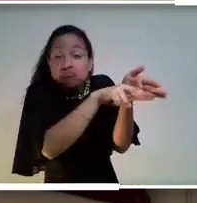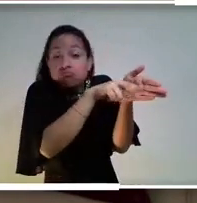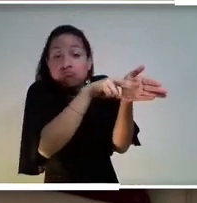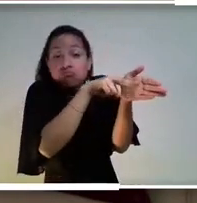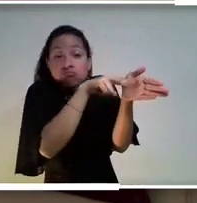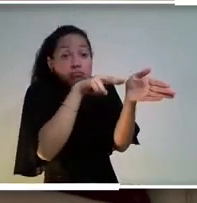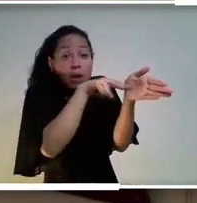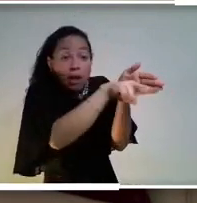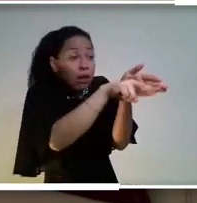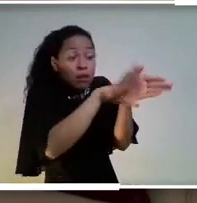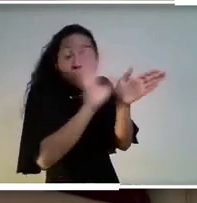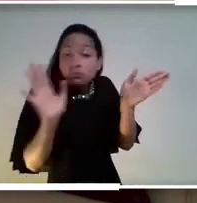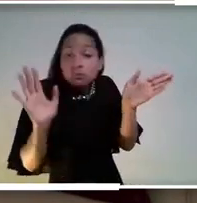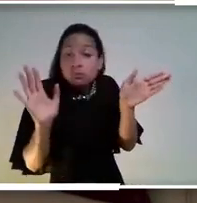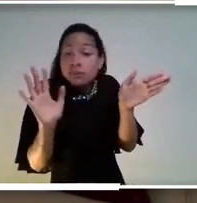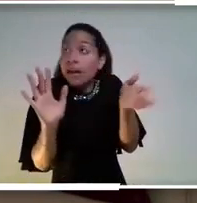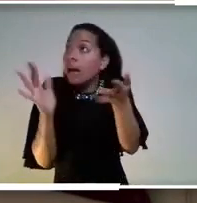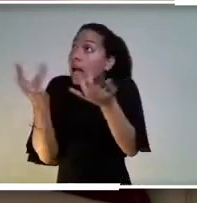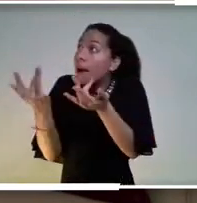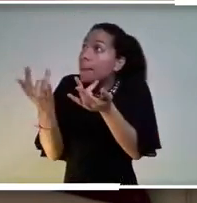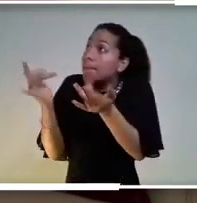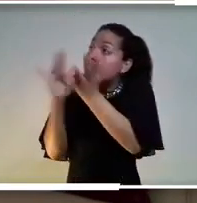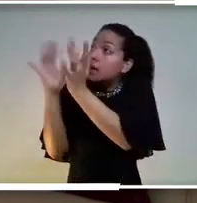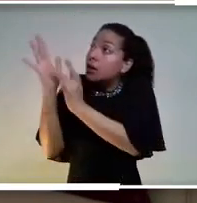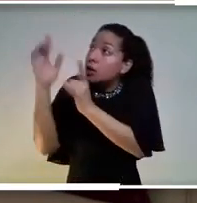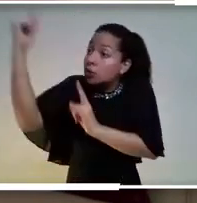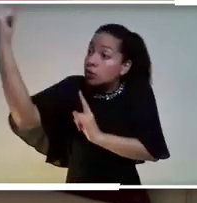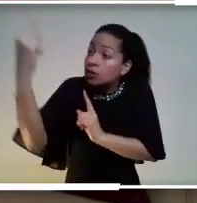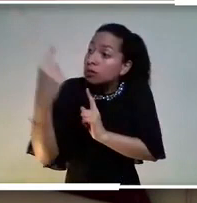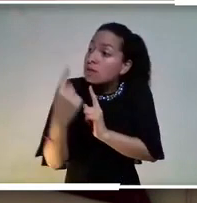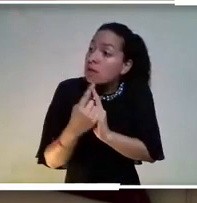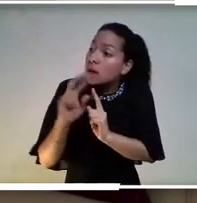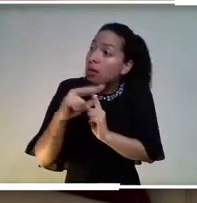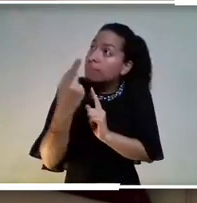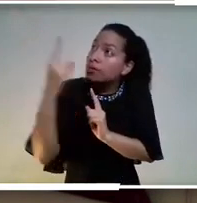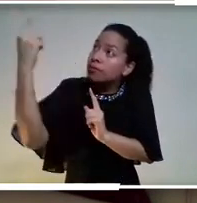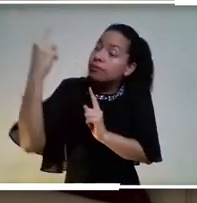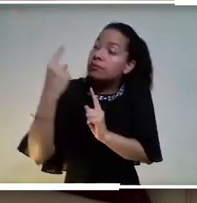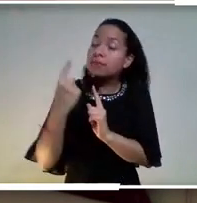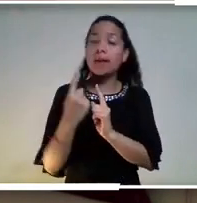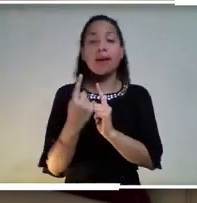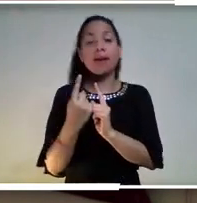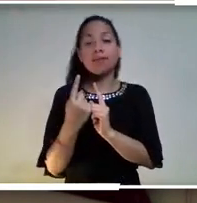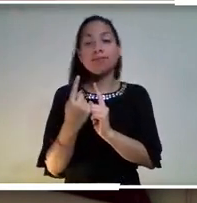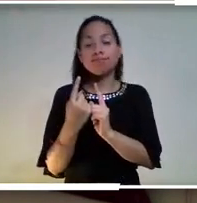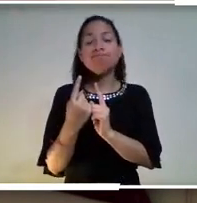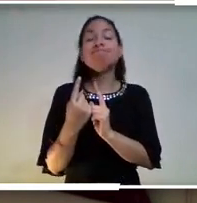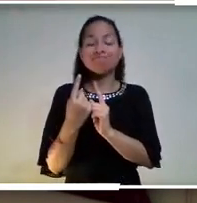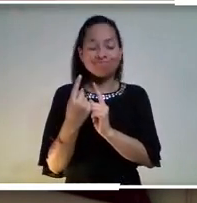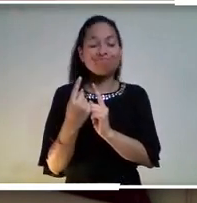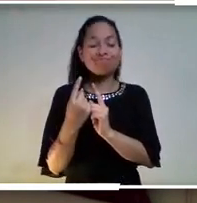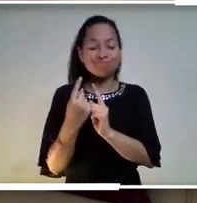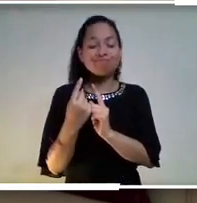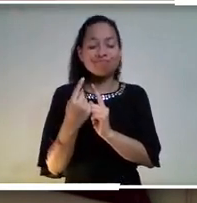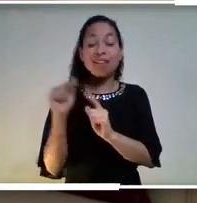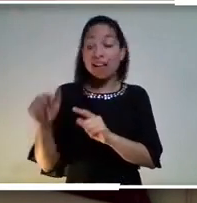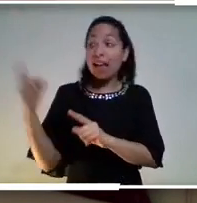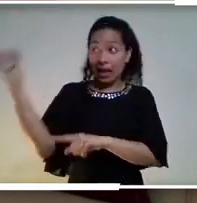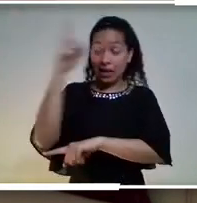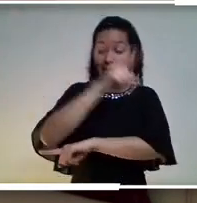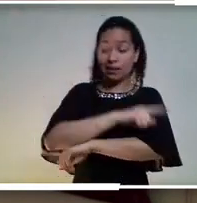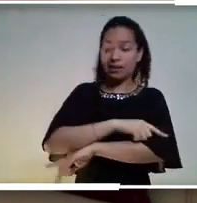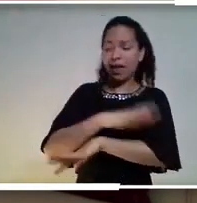de la vida regresen por segunda vez y entonces se habrá acabado el dolor el sufrimiento la